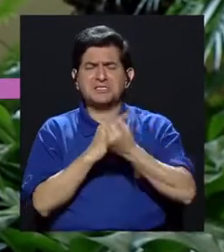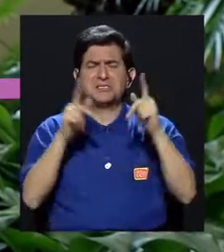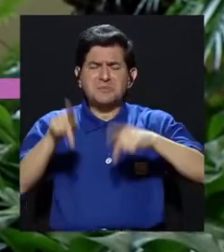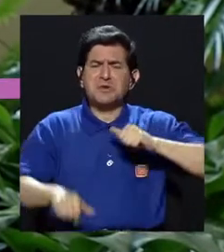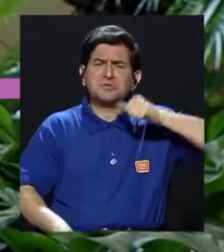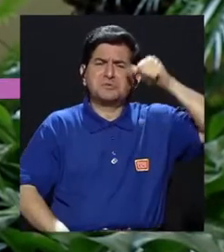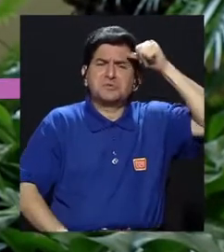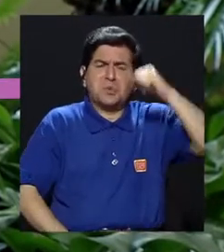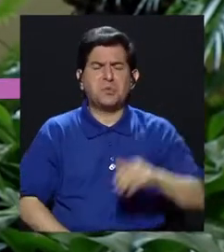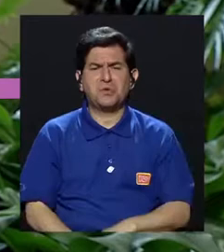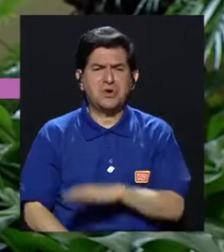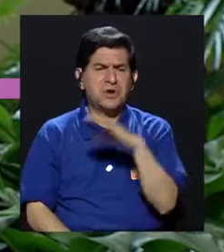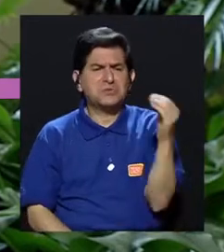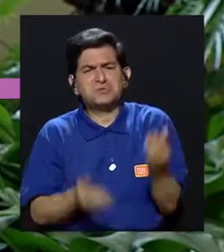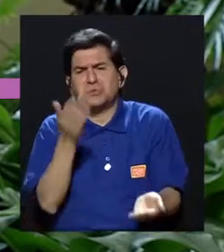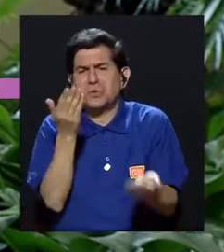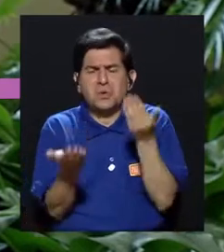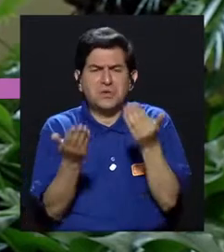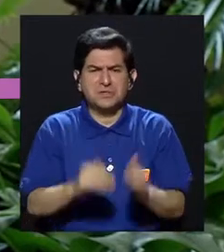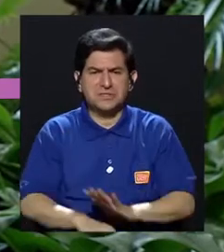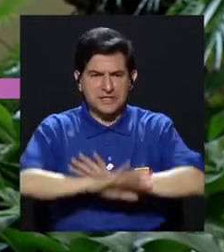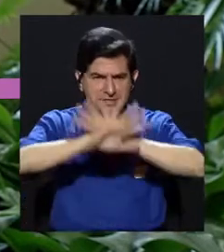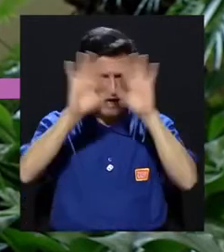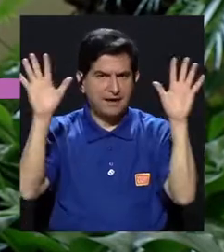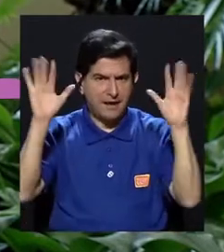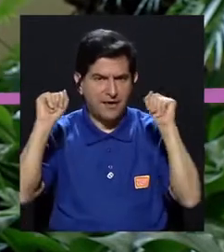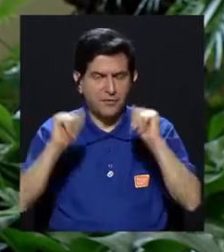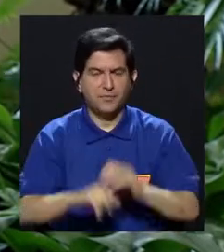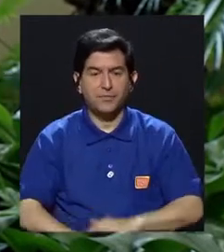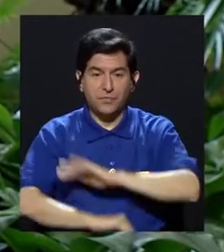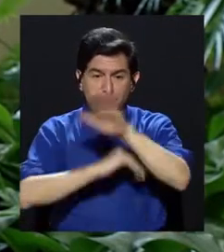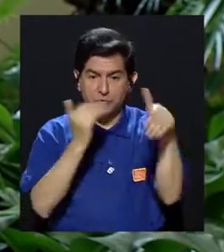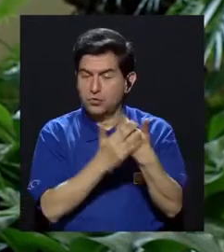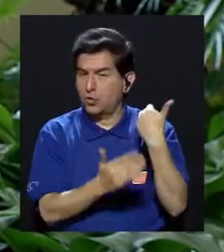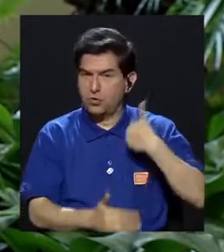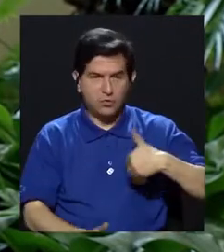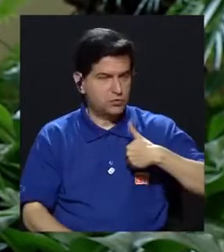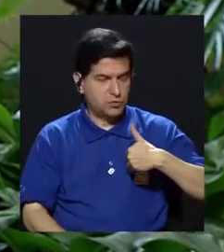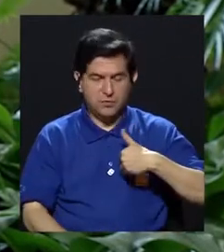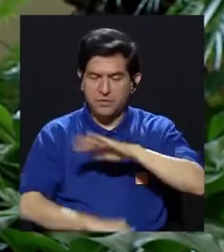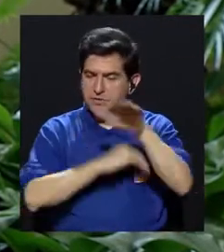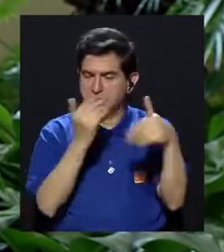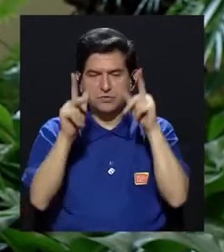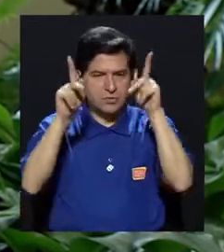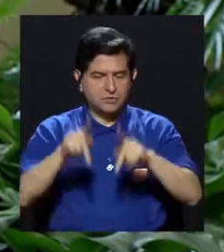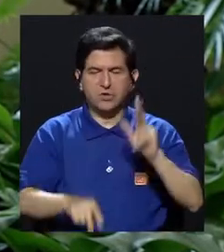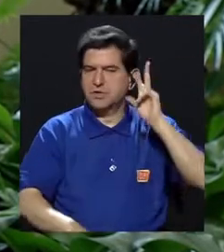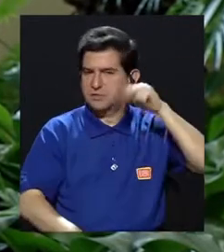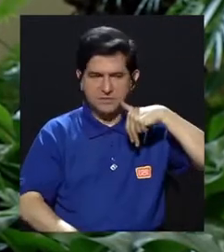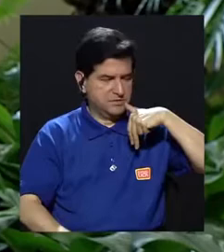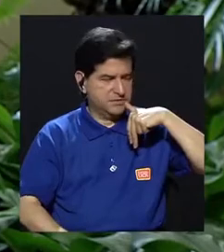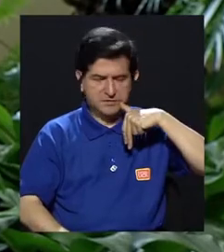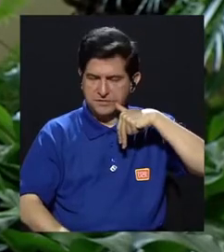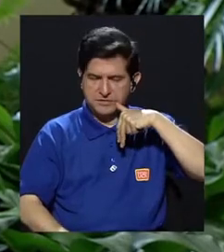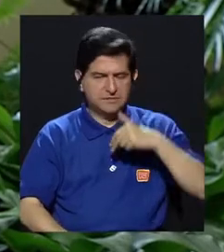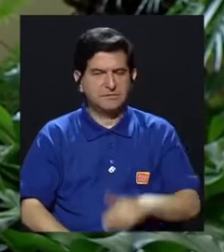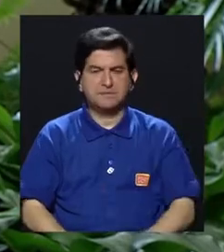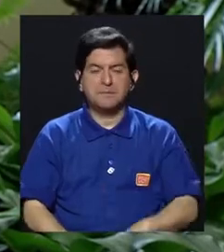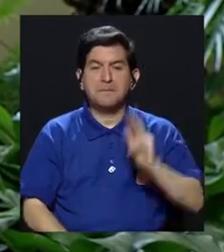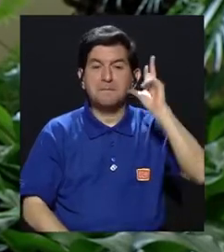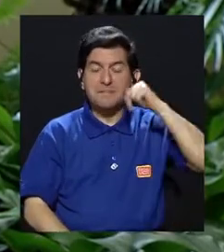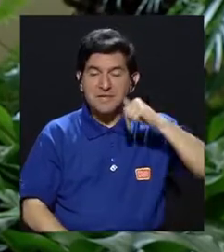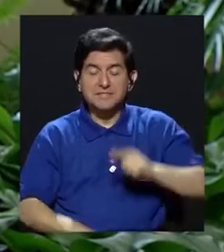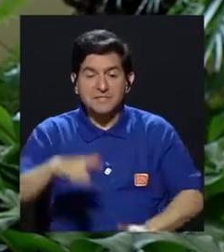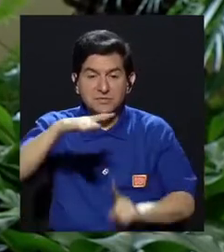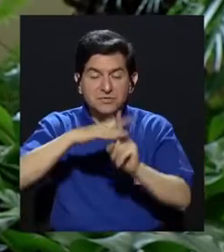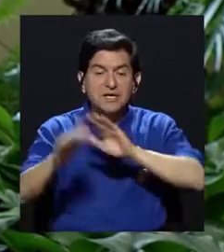de gente mayor, esto es un asunto… Quiero aclarar una cosa, no todos los hombres y no todas las personas son machistas, ¿verdad? El